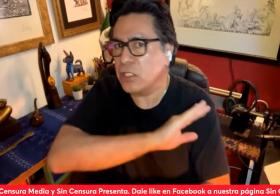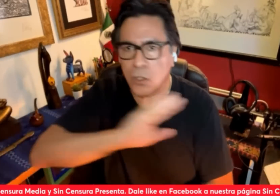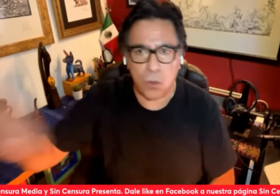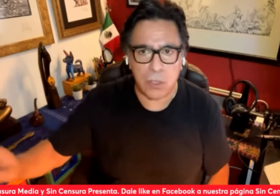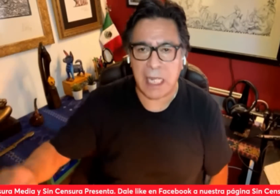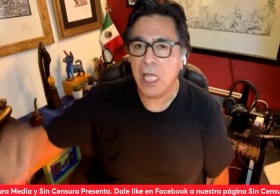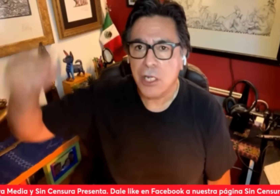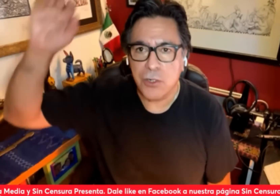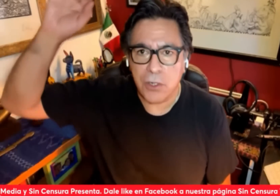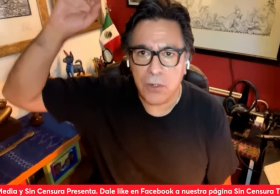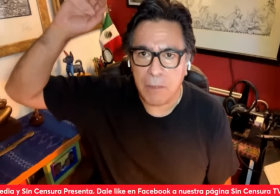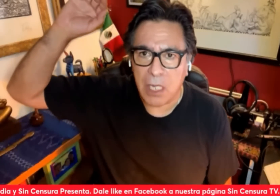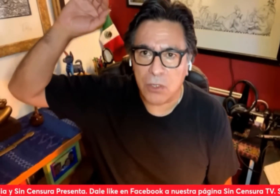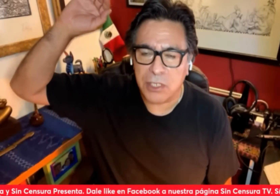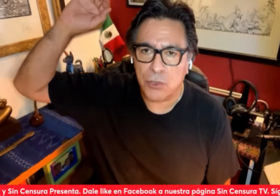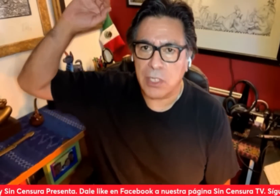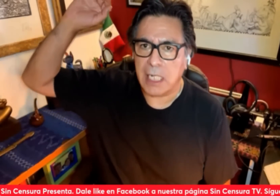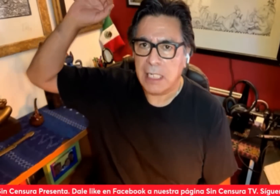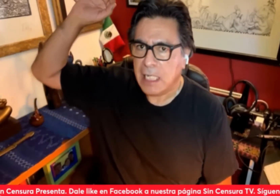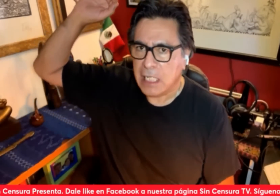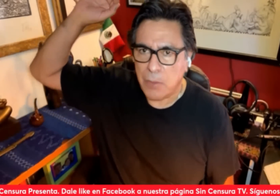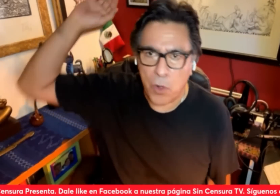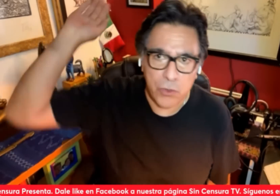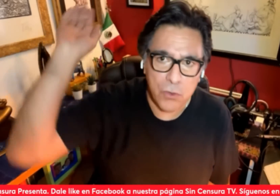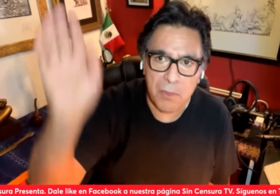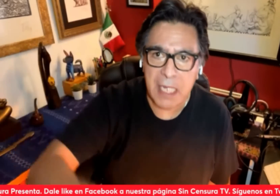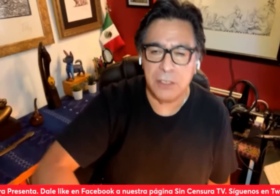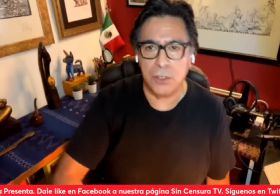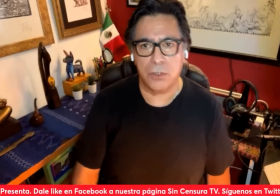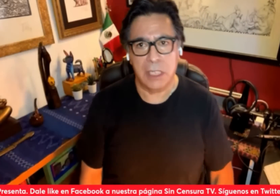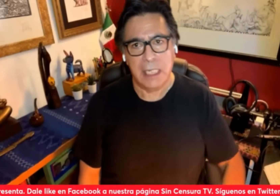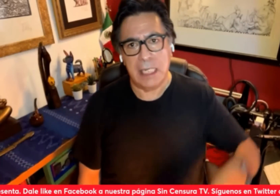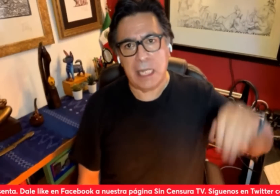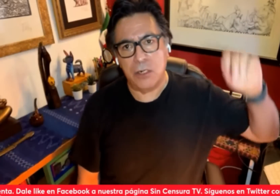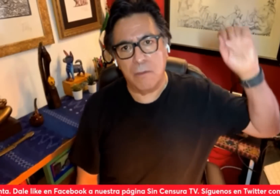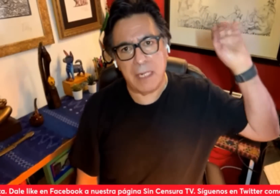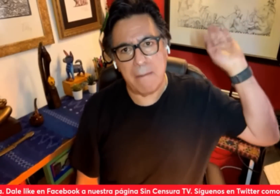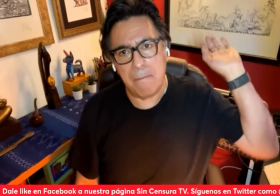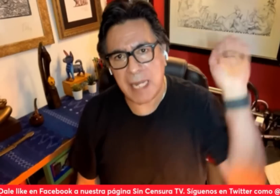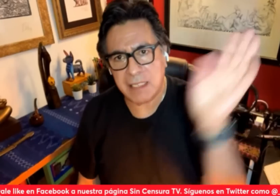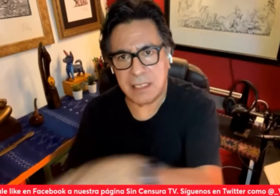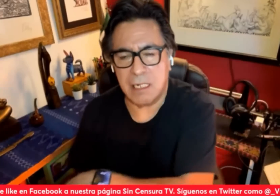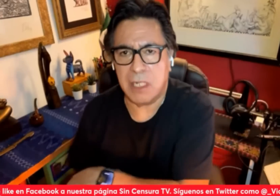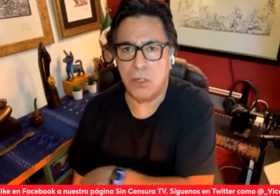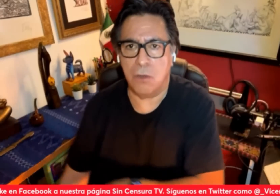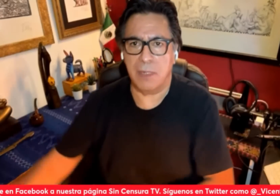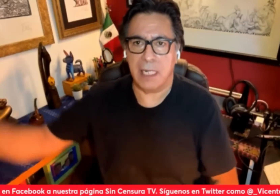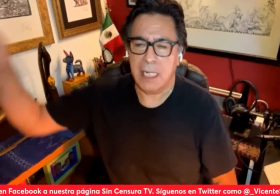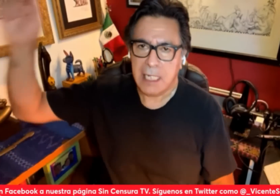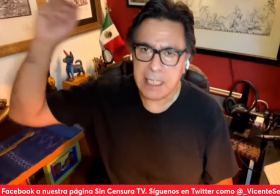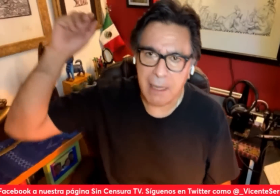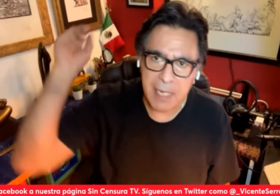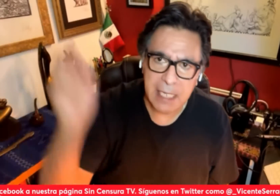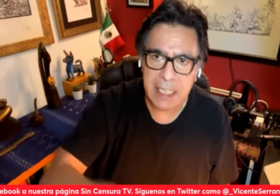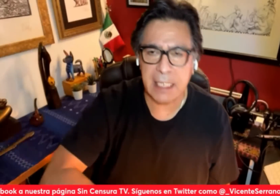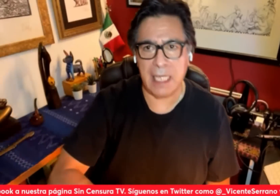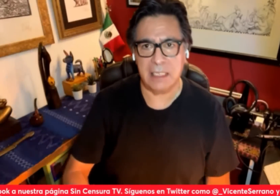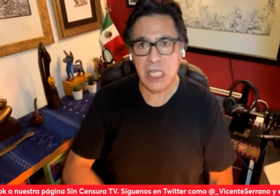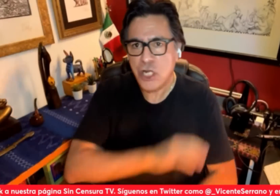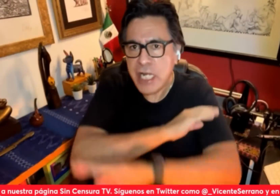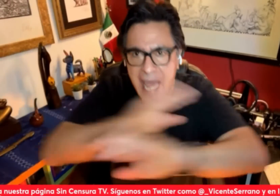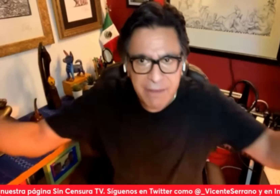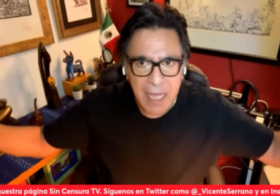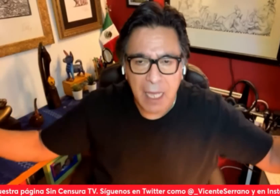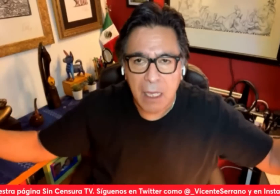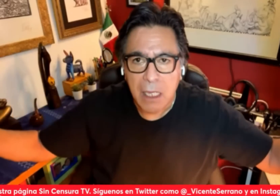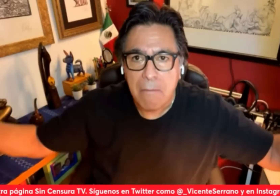busquen, ni se les ocurra, no quiero que me construyan ni monumentos, ni que nombren plazas en mi nombre, ni